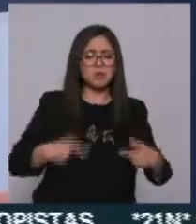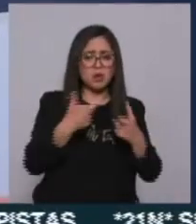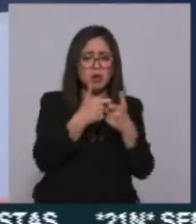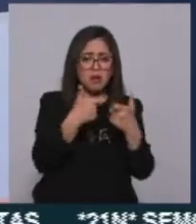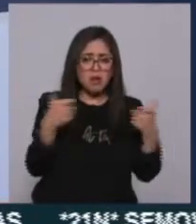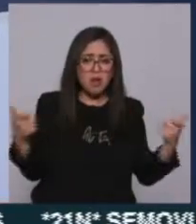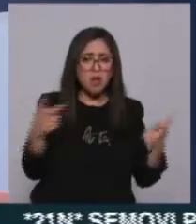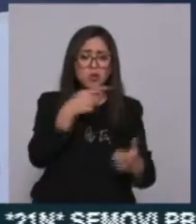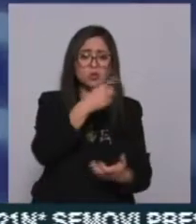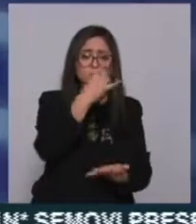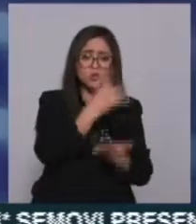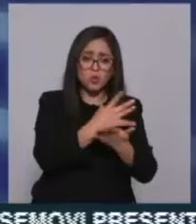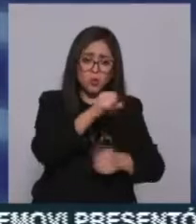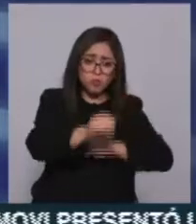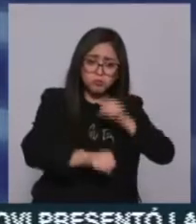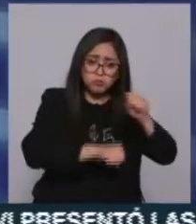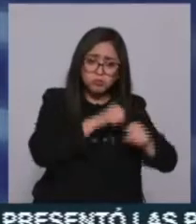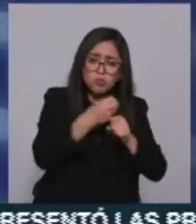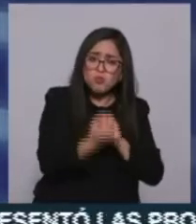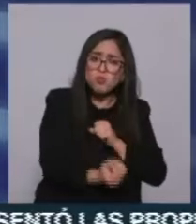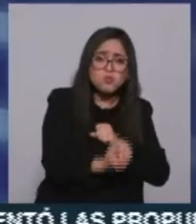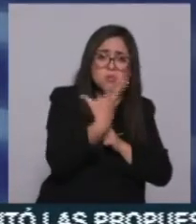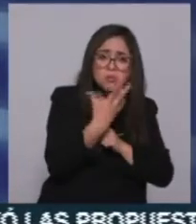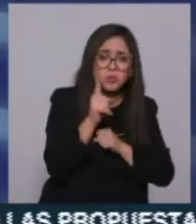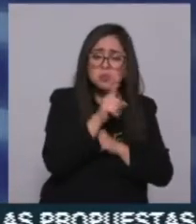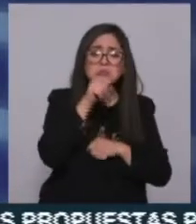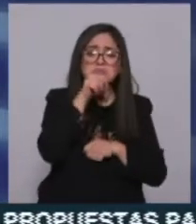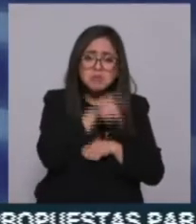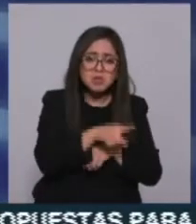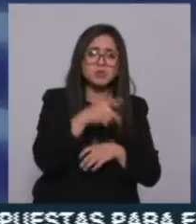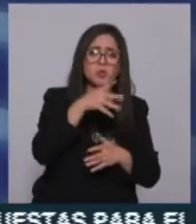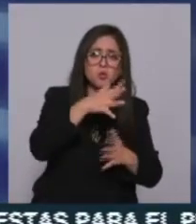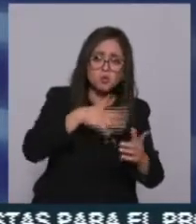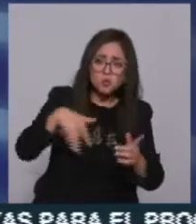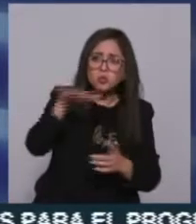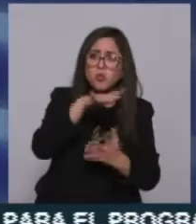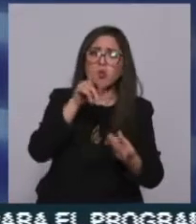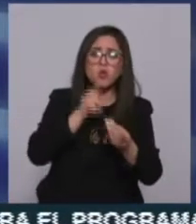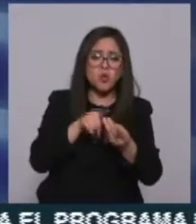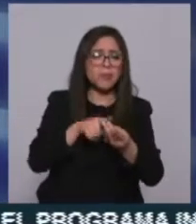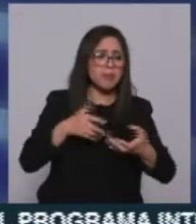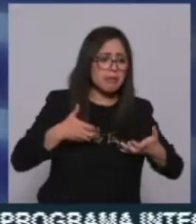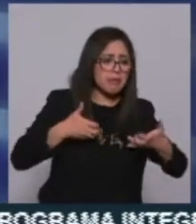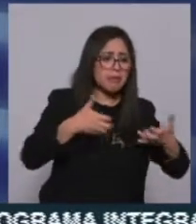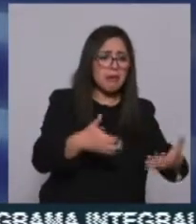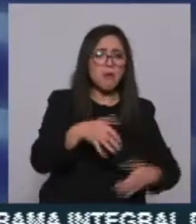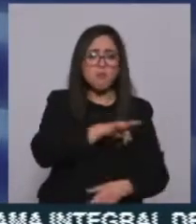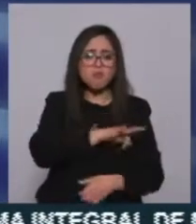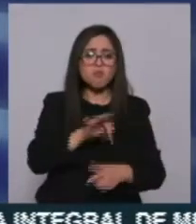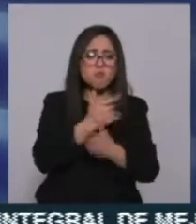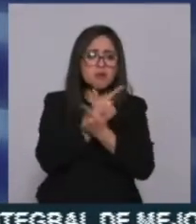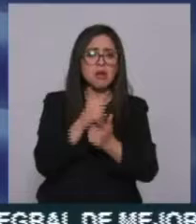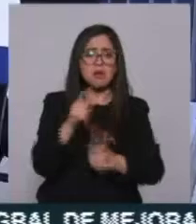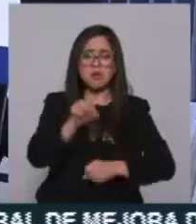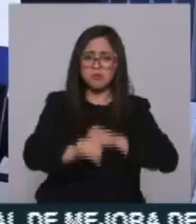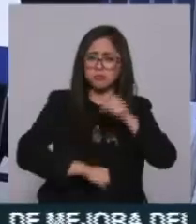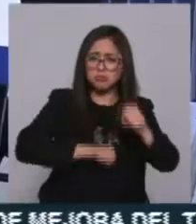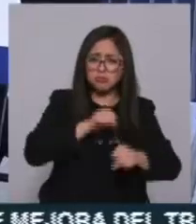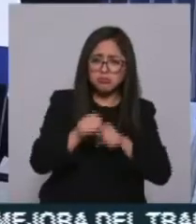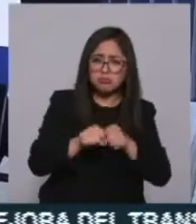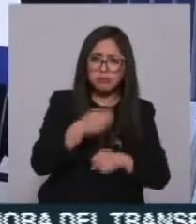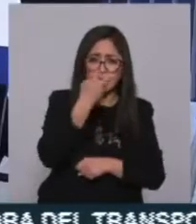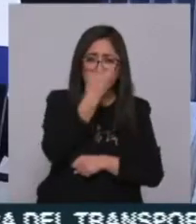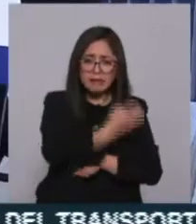unidades de bici, sino también en infraestructura para poder rodar a través suyo. Es el sistema